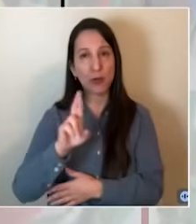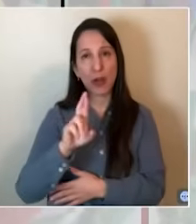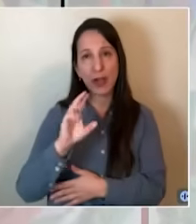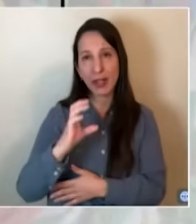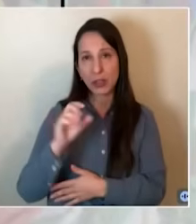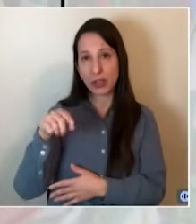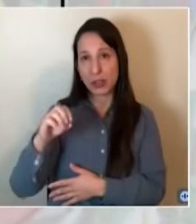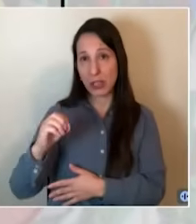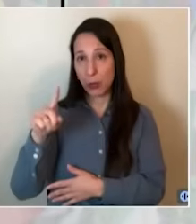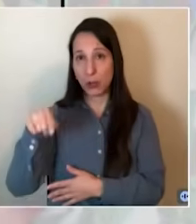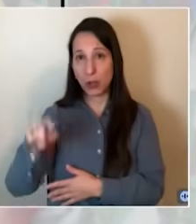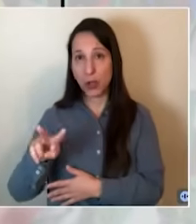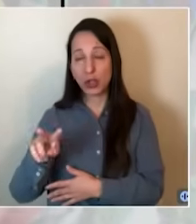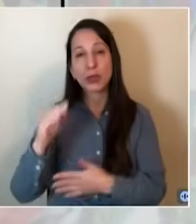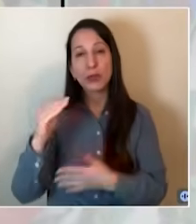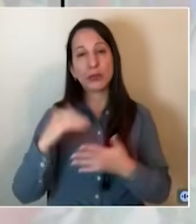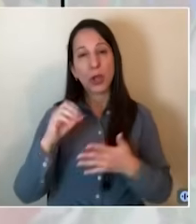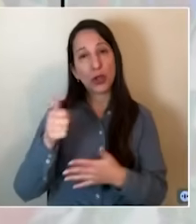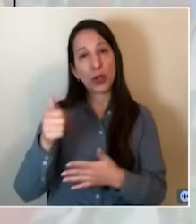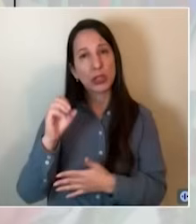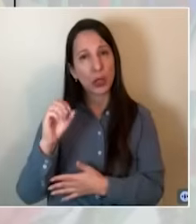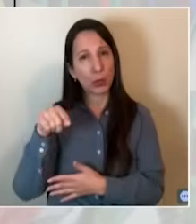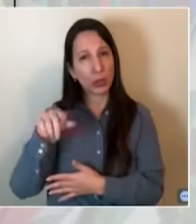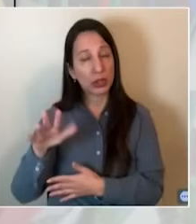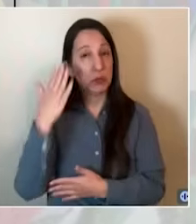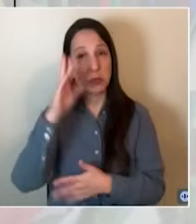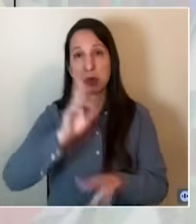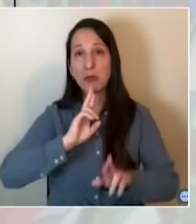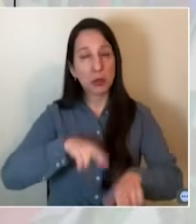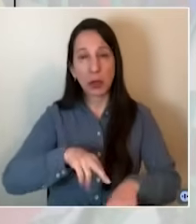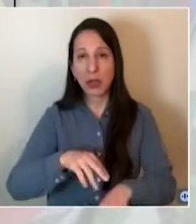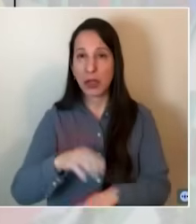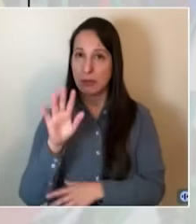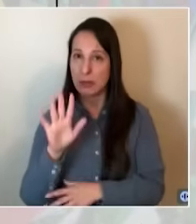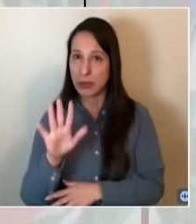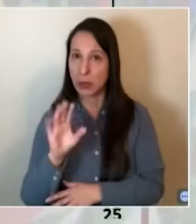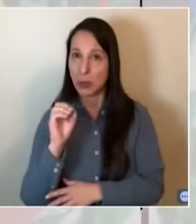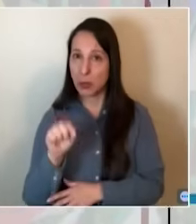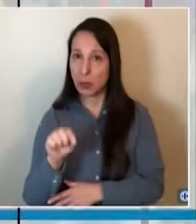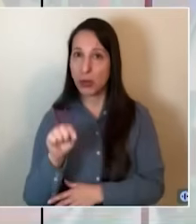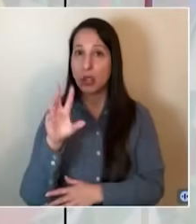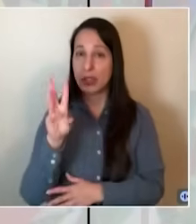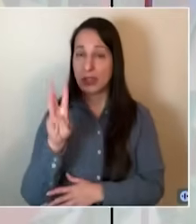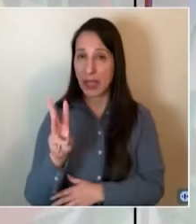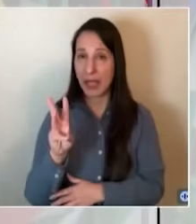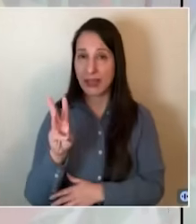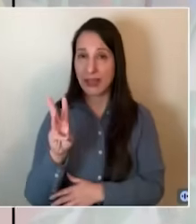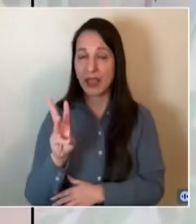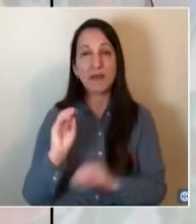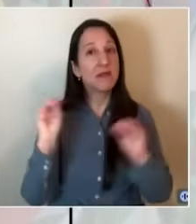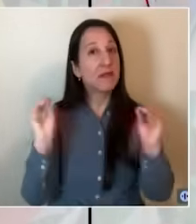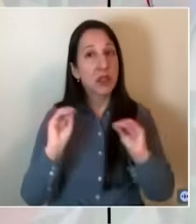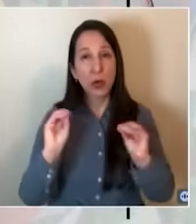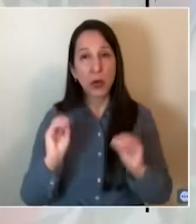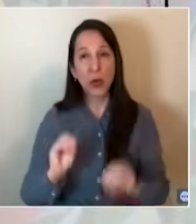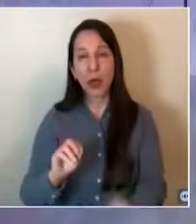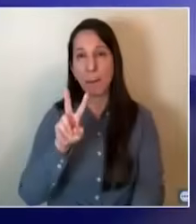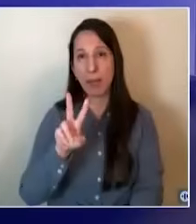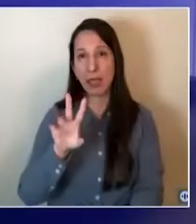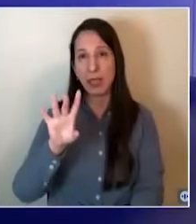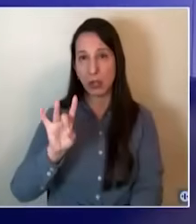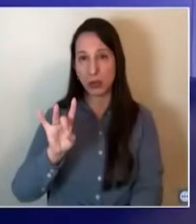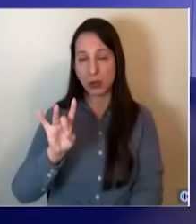otro 0.5%, no se nos responde 5.6% y ninguno un 28%. Bueno,